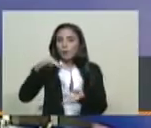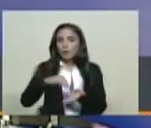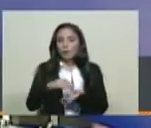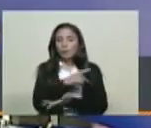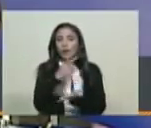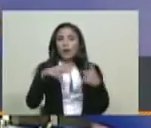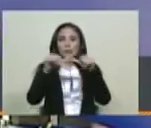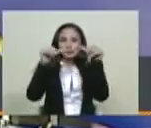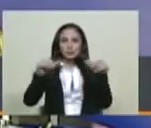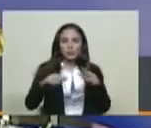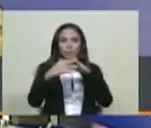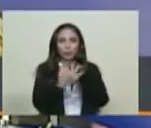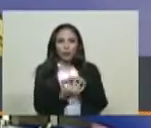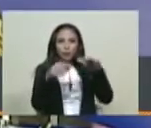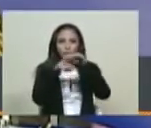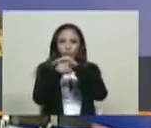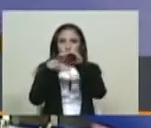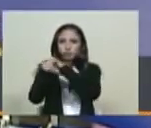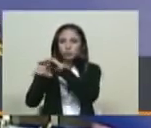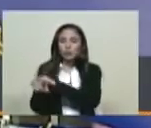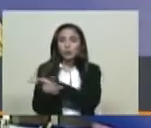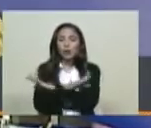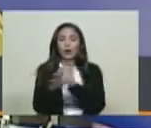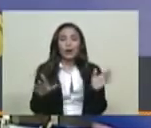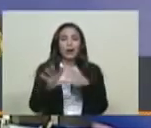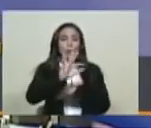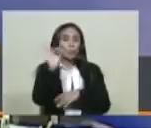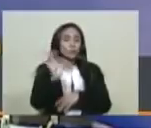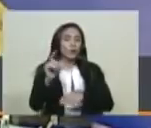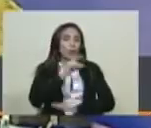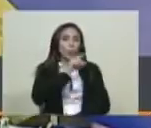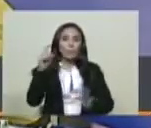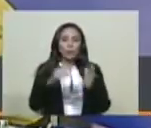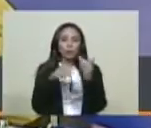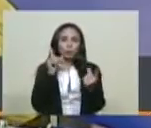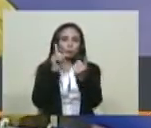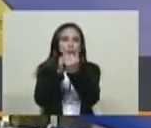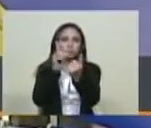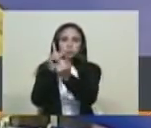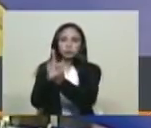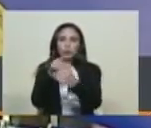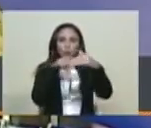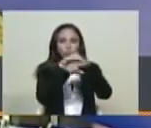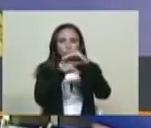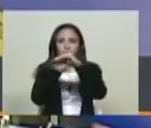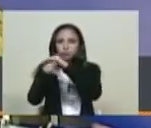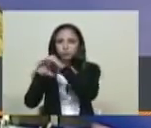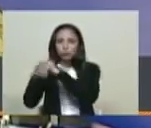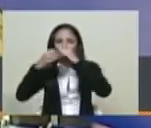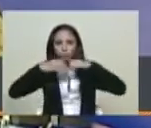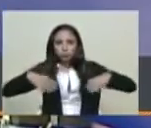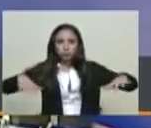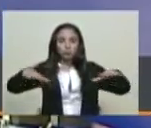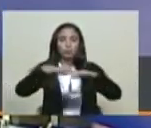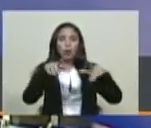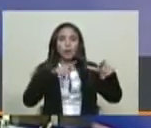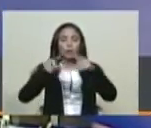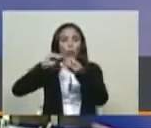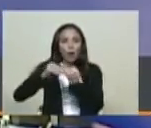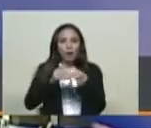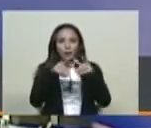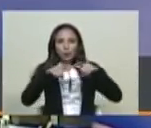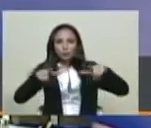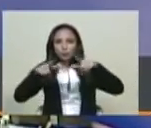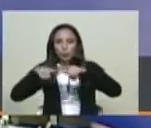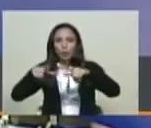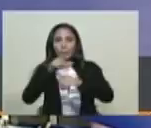está 100% atendiendo, cubriendo zonas. Tenemos que rehabilitar muchos centros